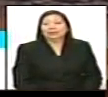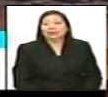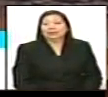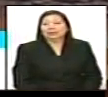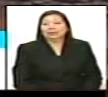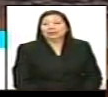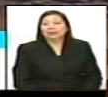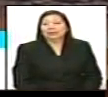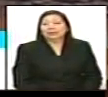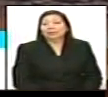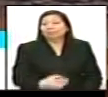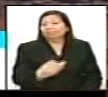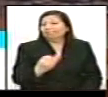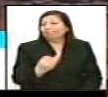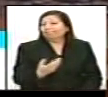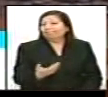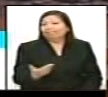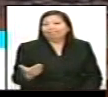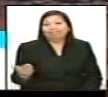es realmente